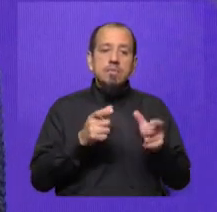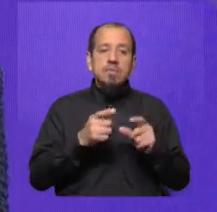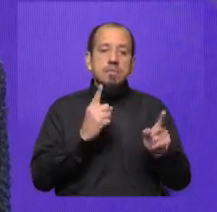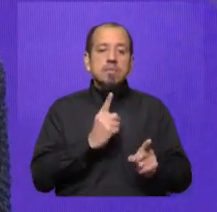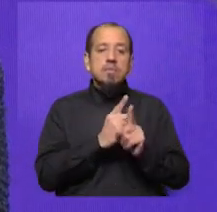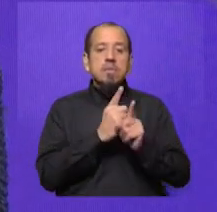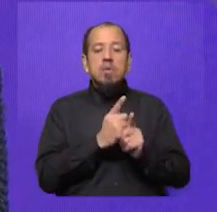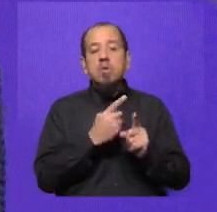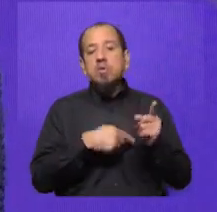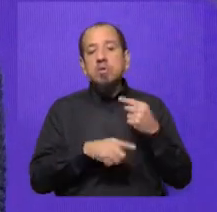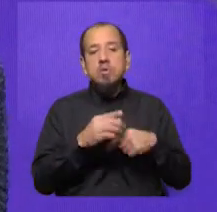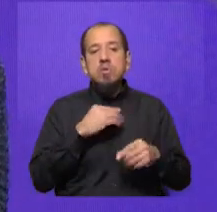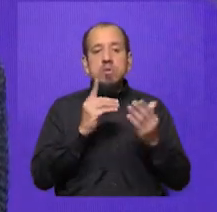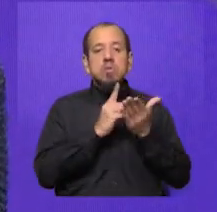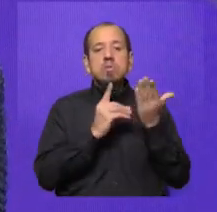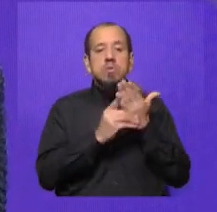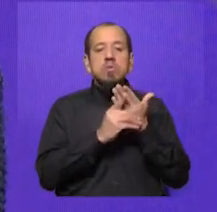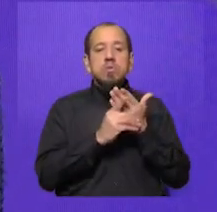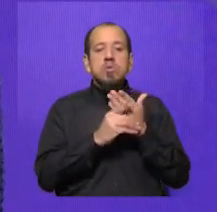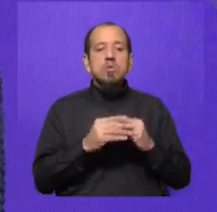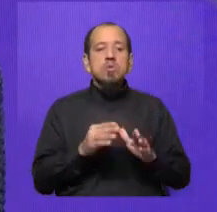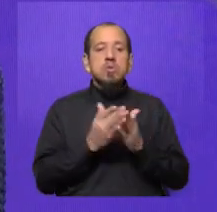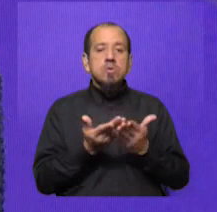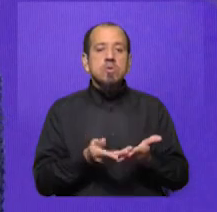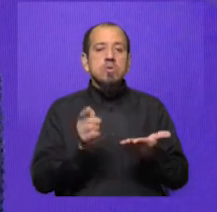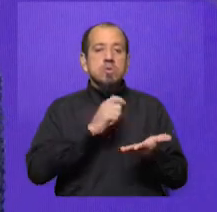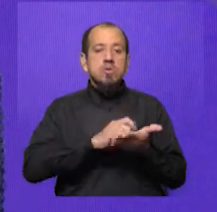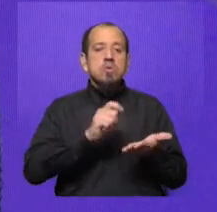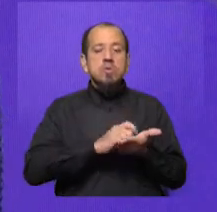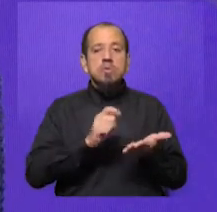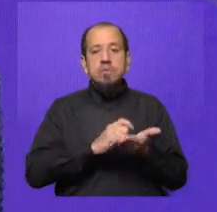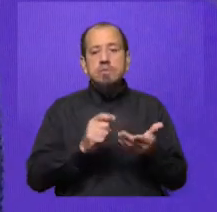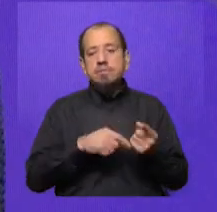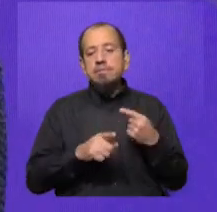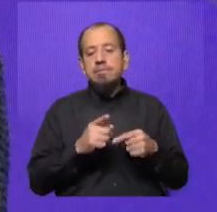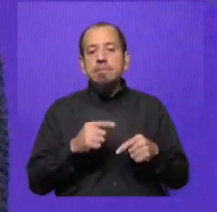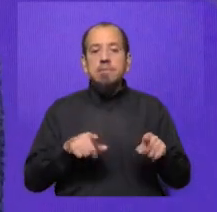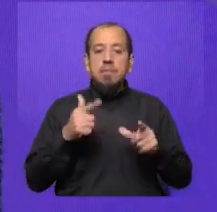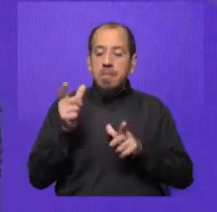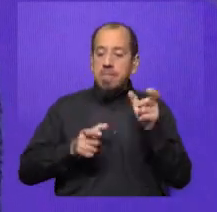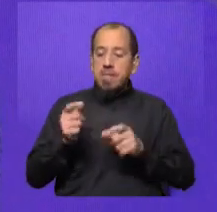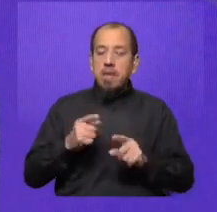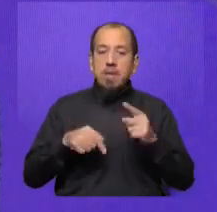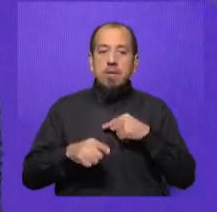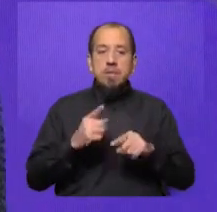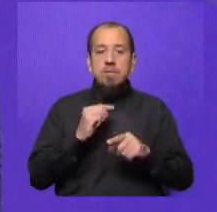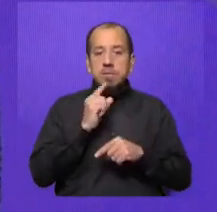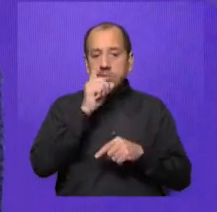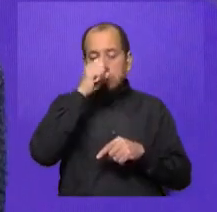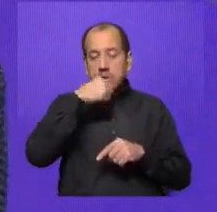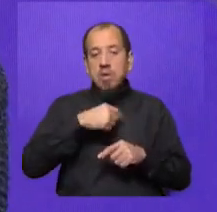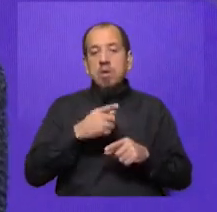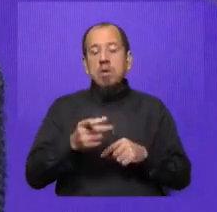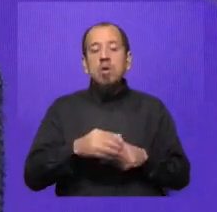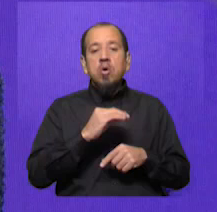ahí entonces proyectos de historieta binacionales que se han gestado este por a hay gente que se encuentra en Montevideo cómics se conoce